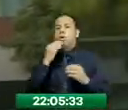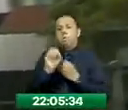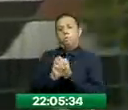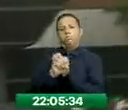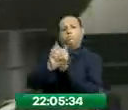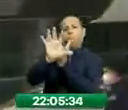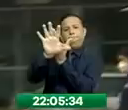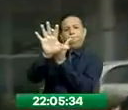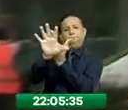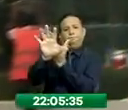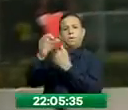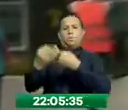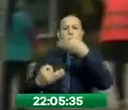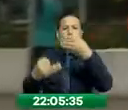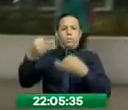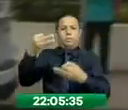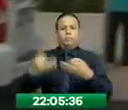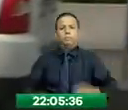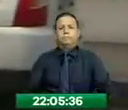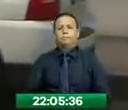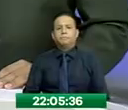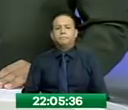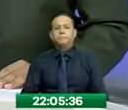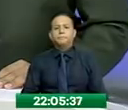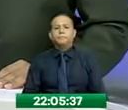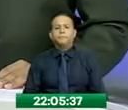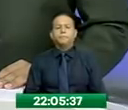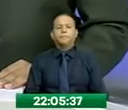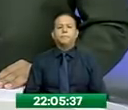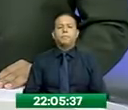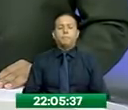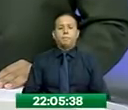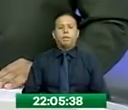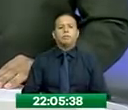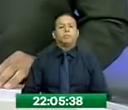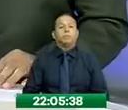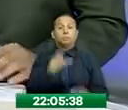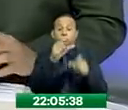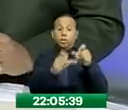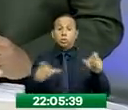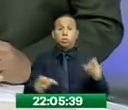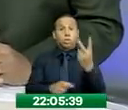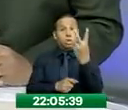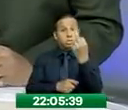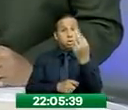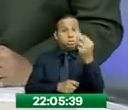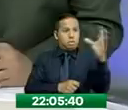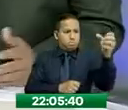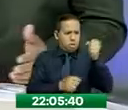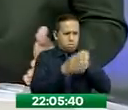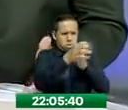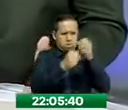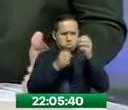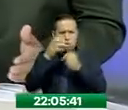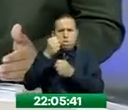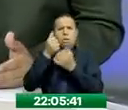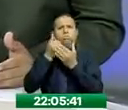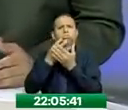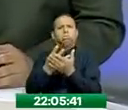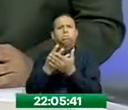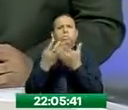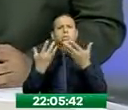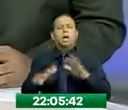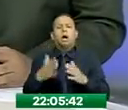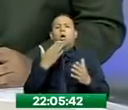informó charlie pisa doce personas fueron detenidas durante allanamientos ejecutados en guayaquil y durán